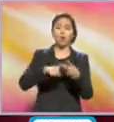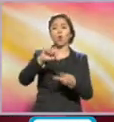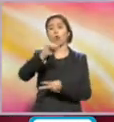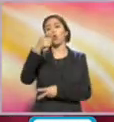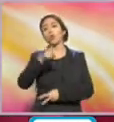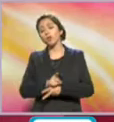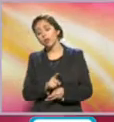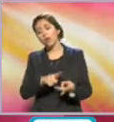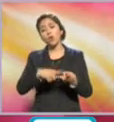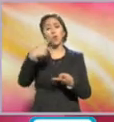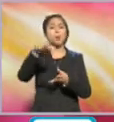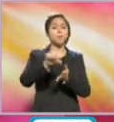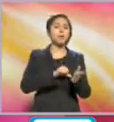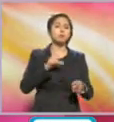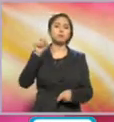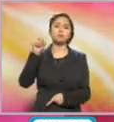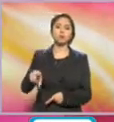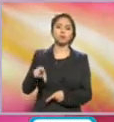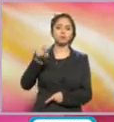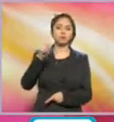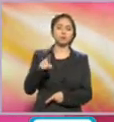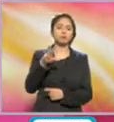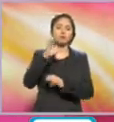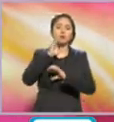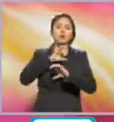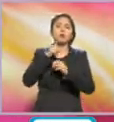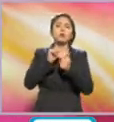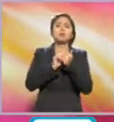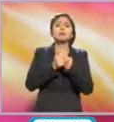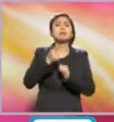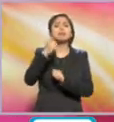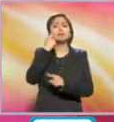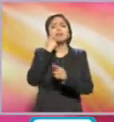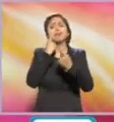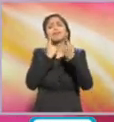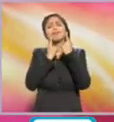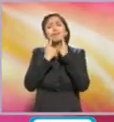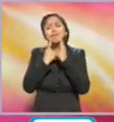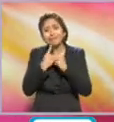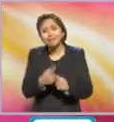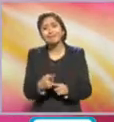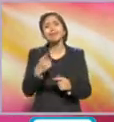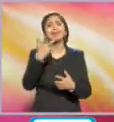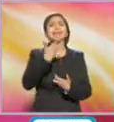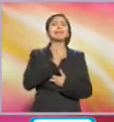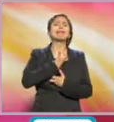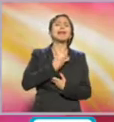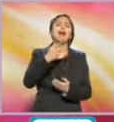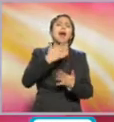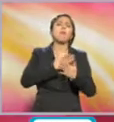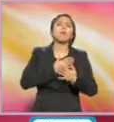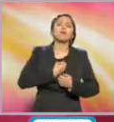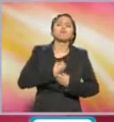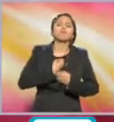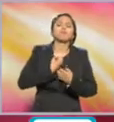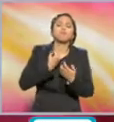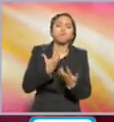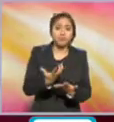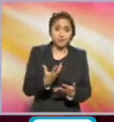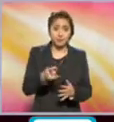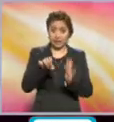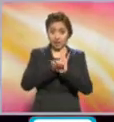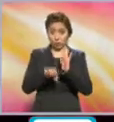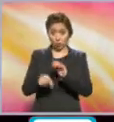mes, y siempre terminas llorando, Sí. siempre Invariable. sale este amor, ¿no? Invariablemente. Sí, pero aunque tu